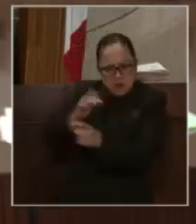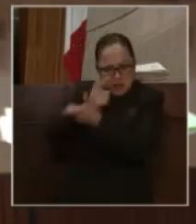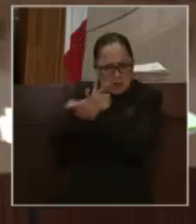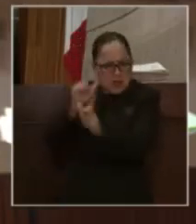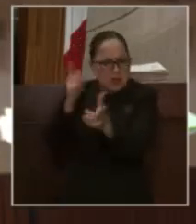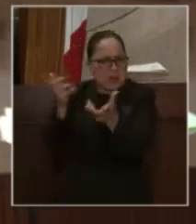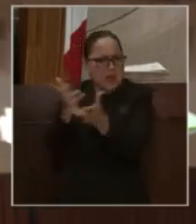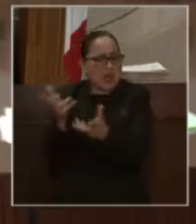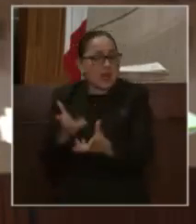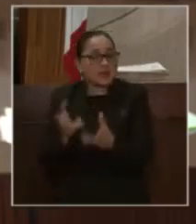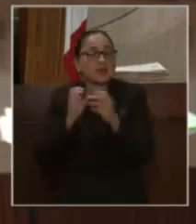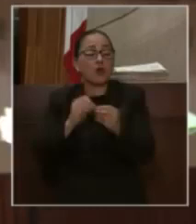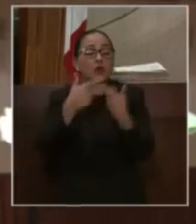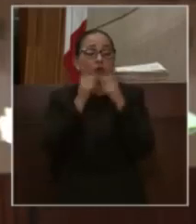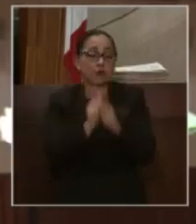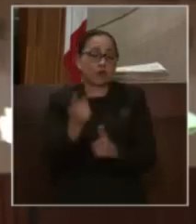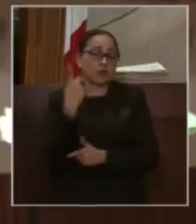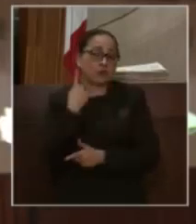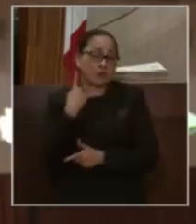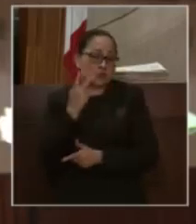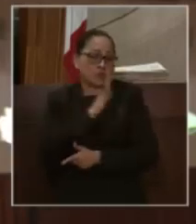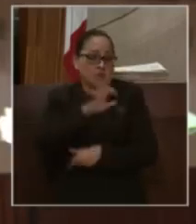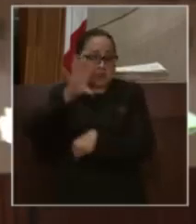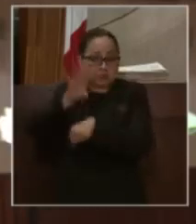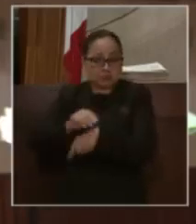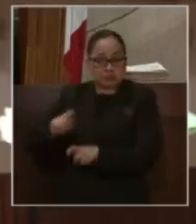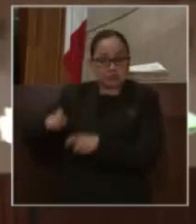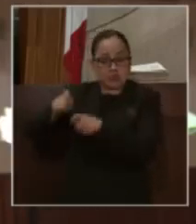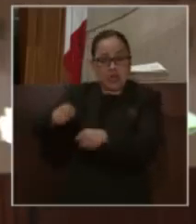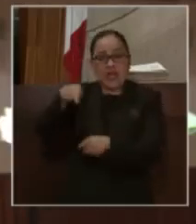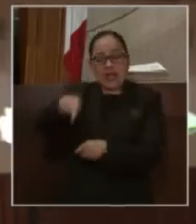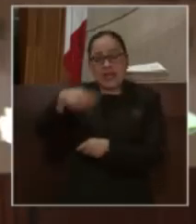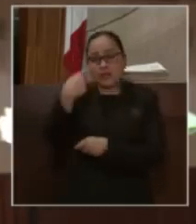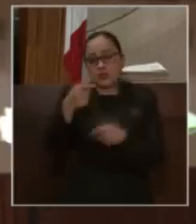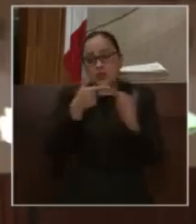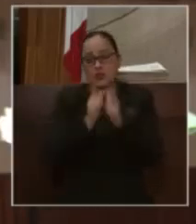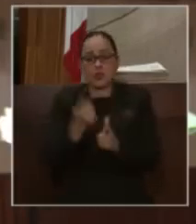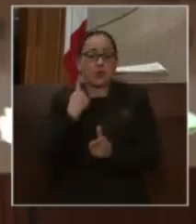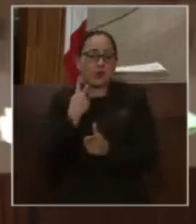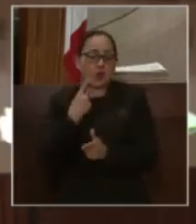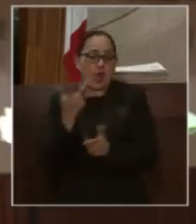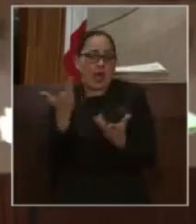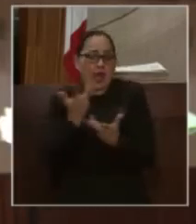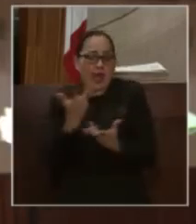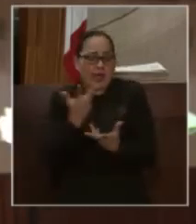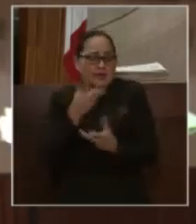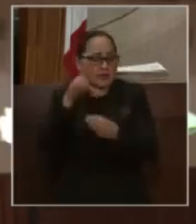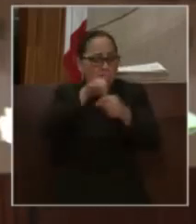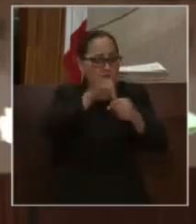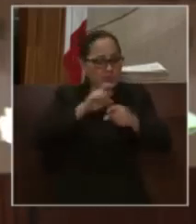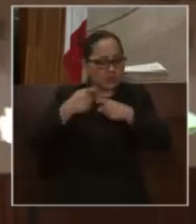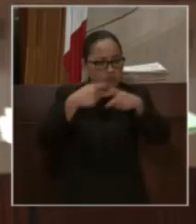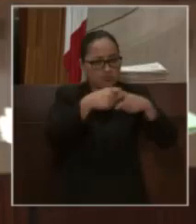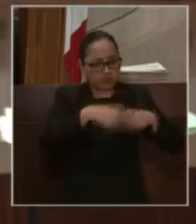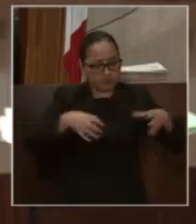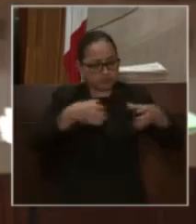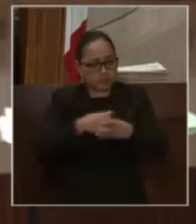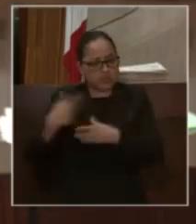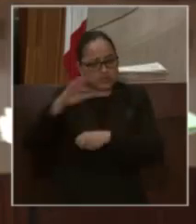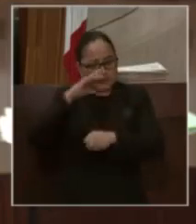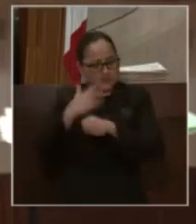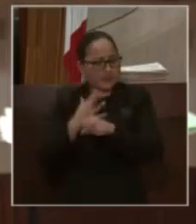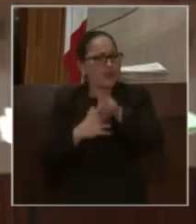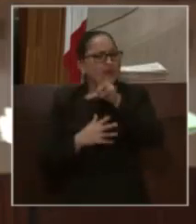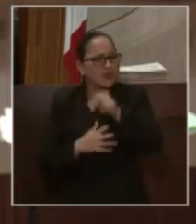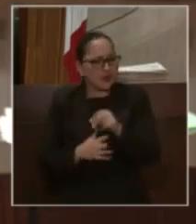que los partidos políticos generen financiamientos paralelos o cosa similar alguna. Pero lo que